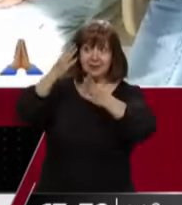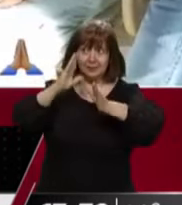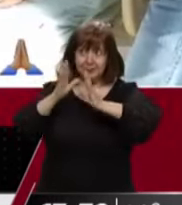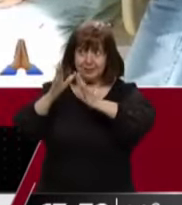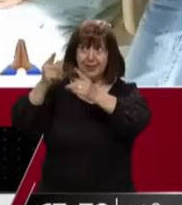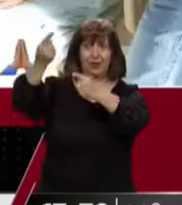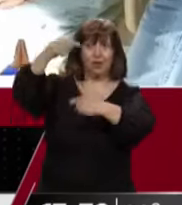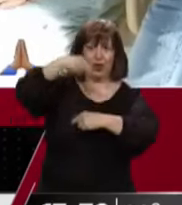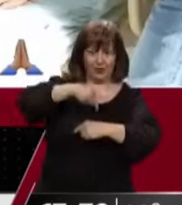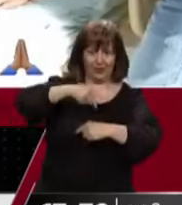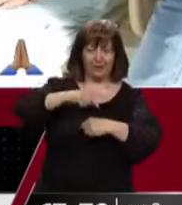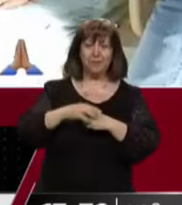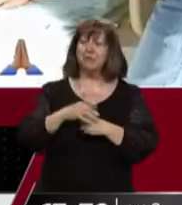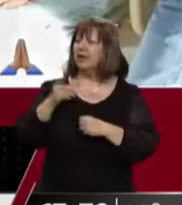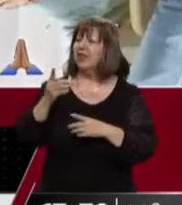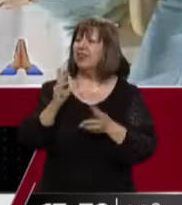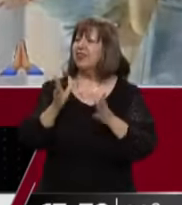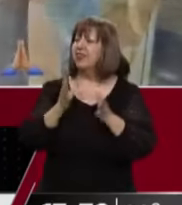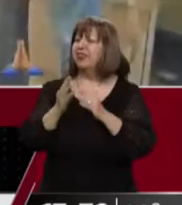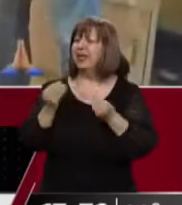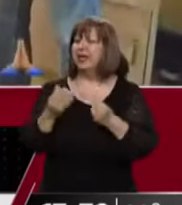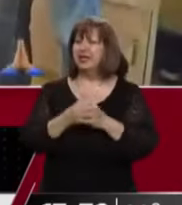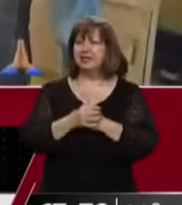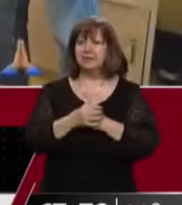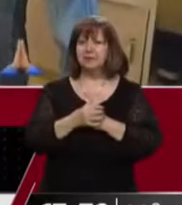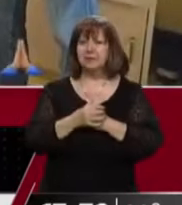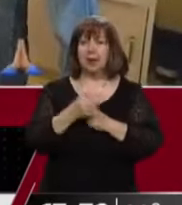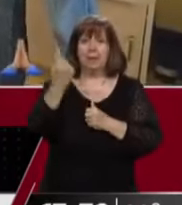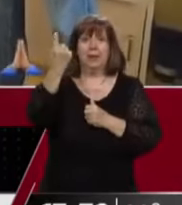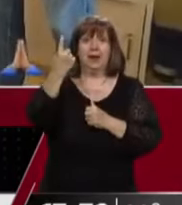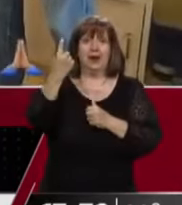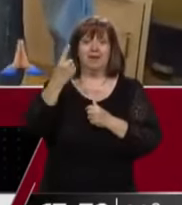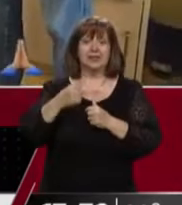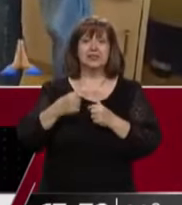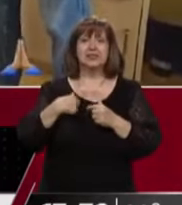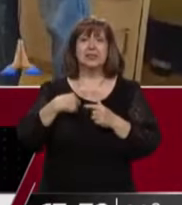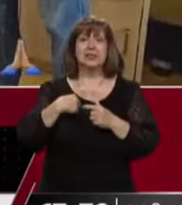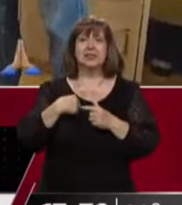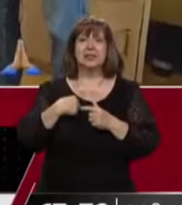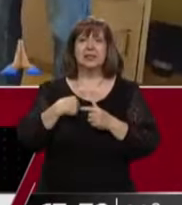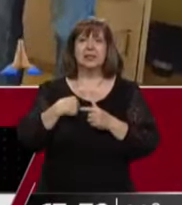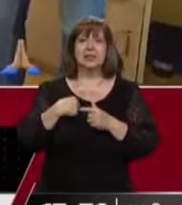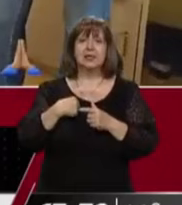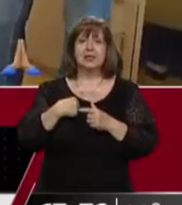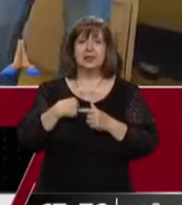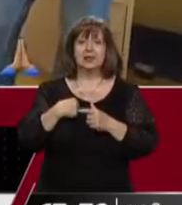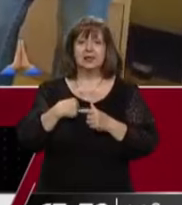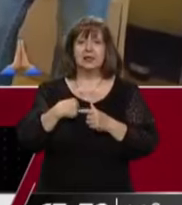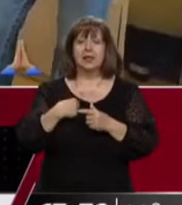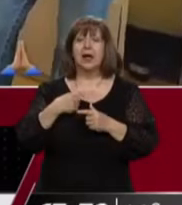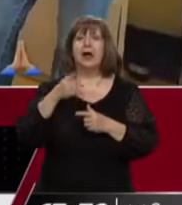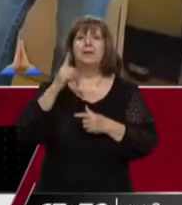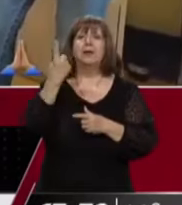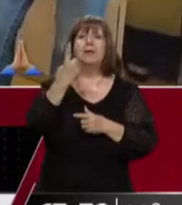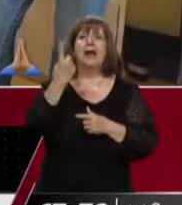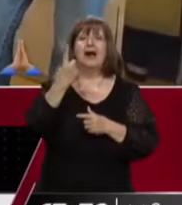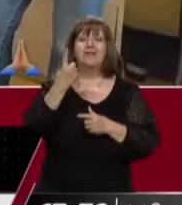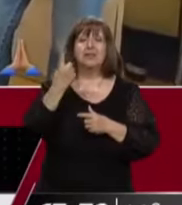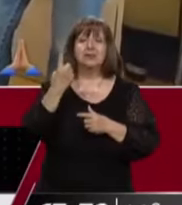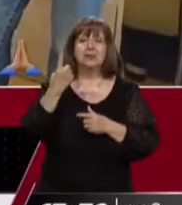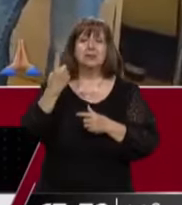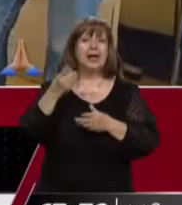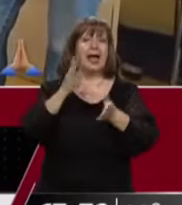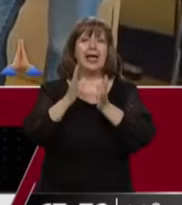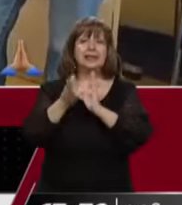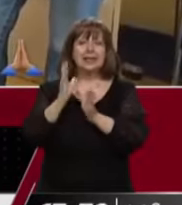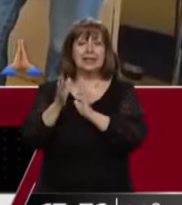esta aventura. ¿De qué se trató el experimento? Bueno, esto fue un tratamiento... Perdón, uy, sí, se le cayó el retorno. Un